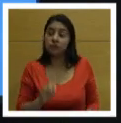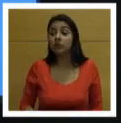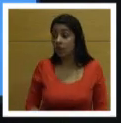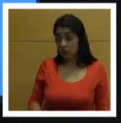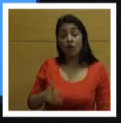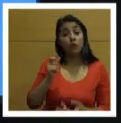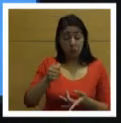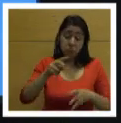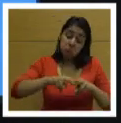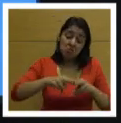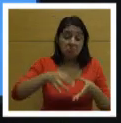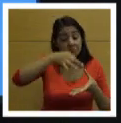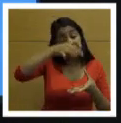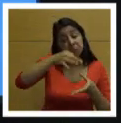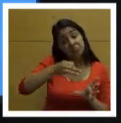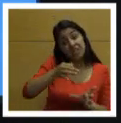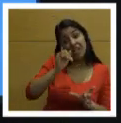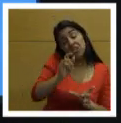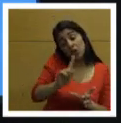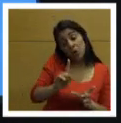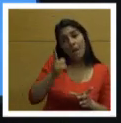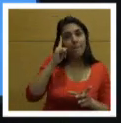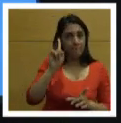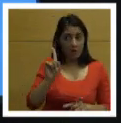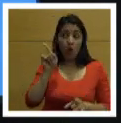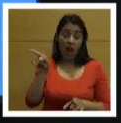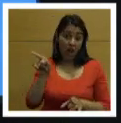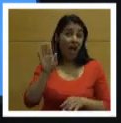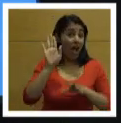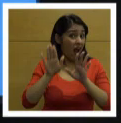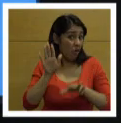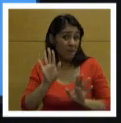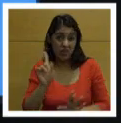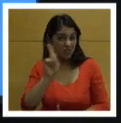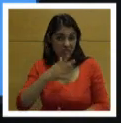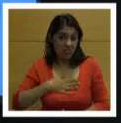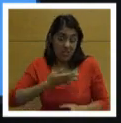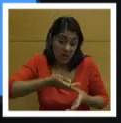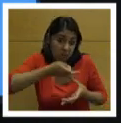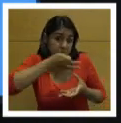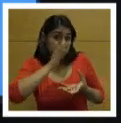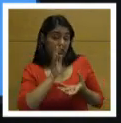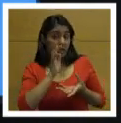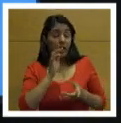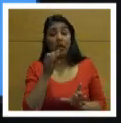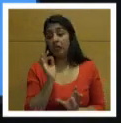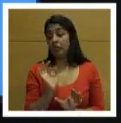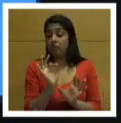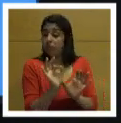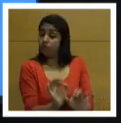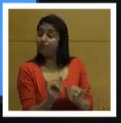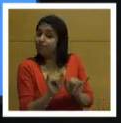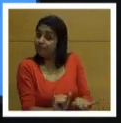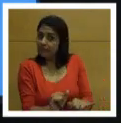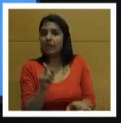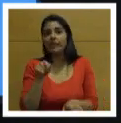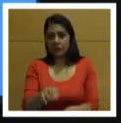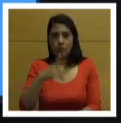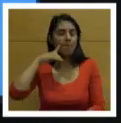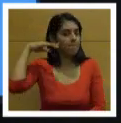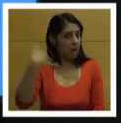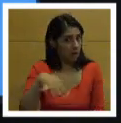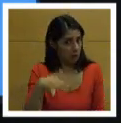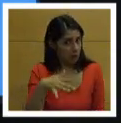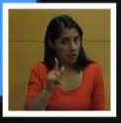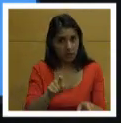puedes hacer la taza de té o no. Pero ten en cuenta que probablemente no se la van a tomar. Y si no se la toman, y esta es la parte más